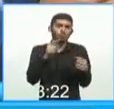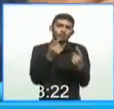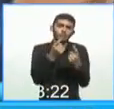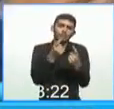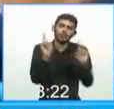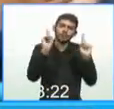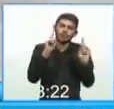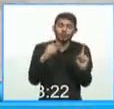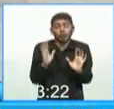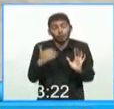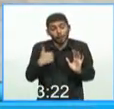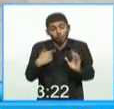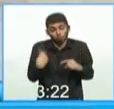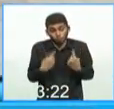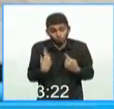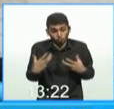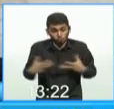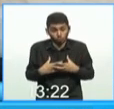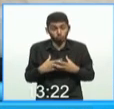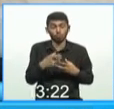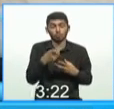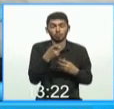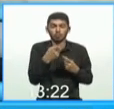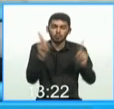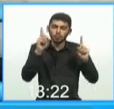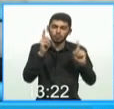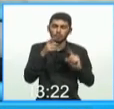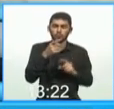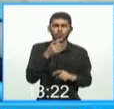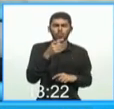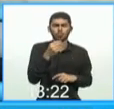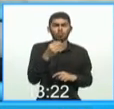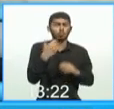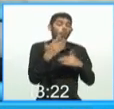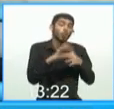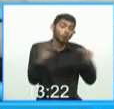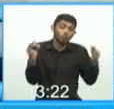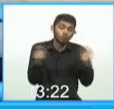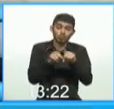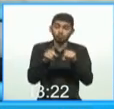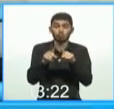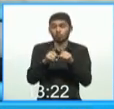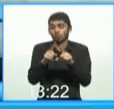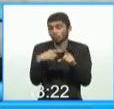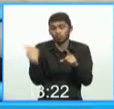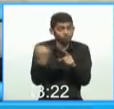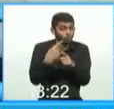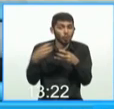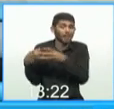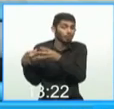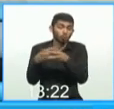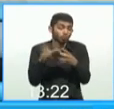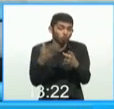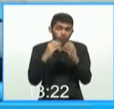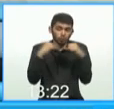para para nosotros que que bueno como como todo jueg olímpico todos los equipos se preparan de su mejor manera